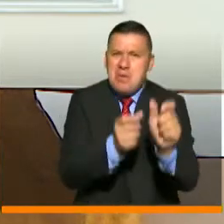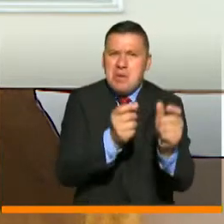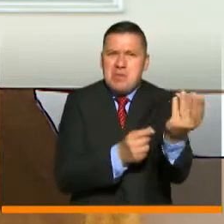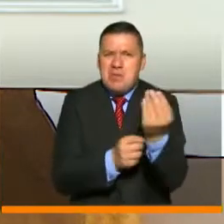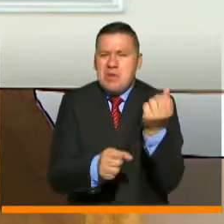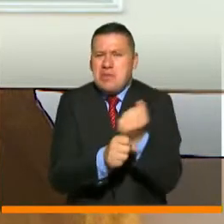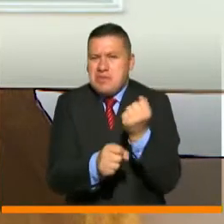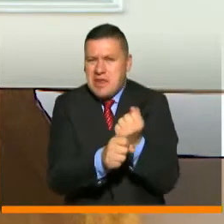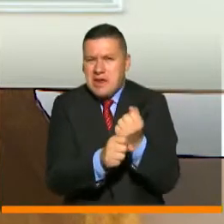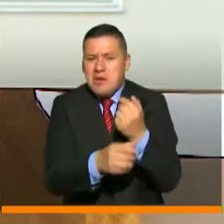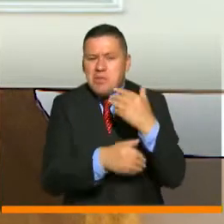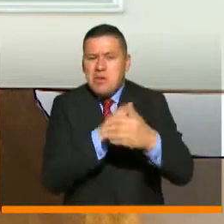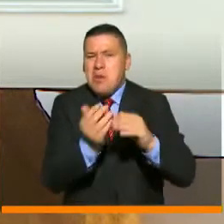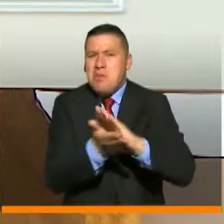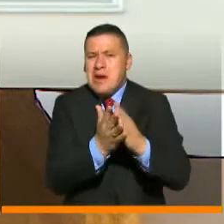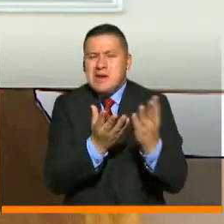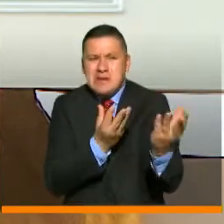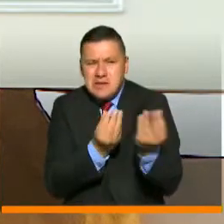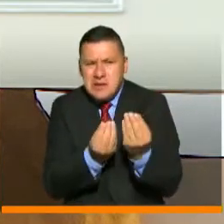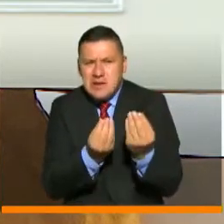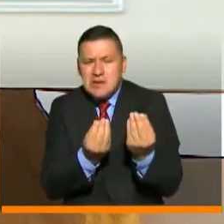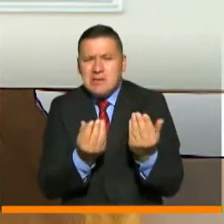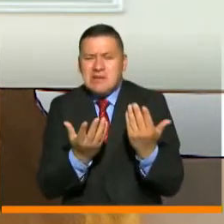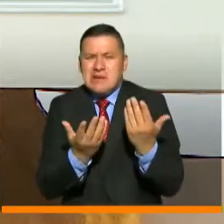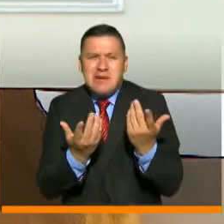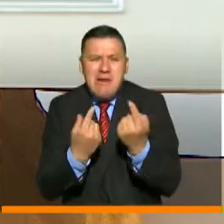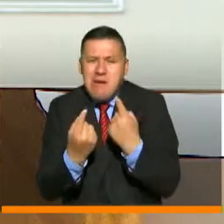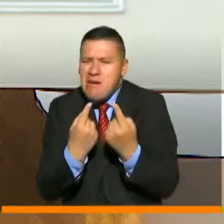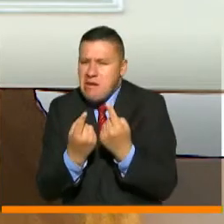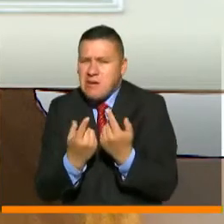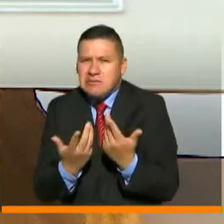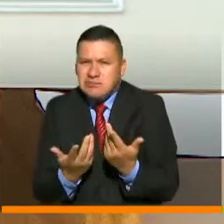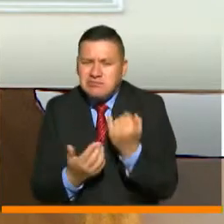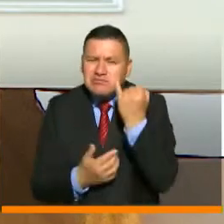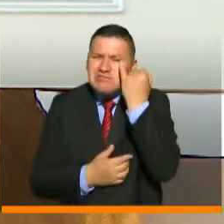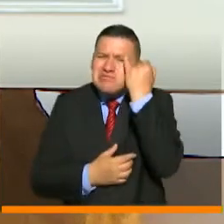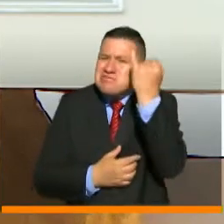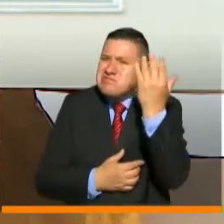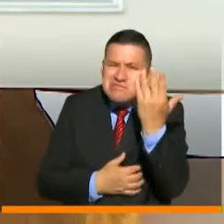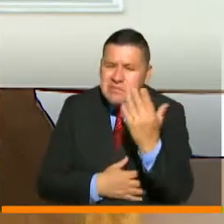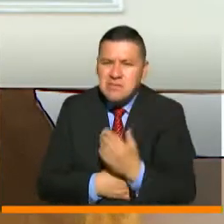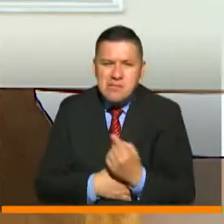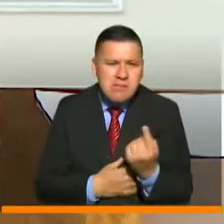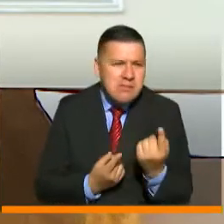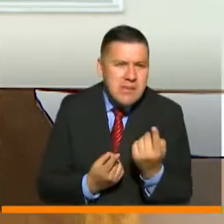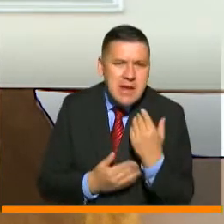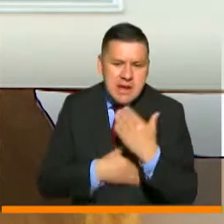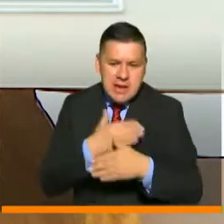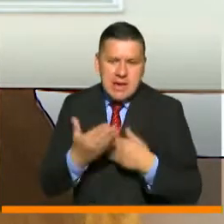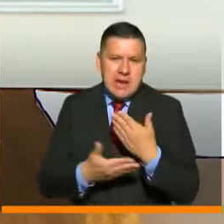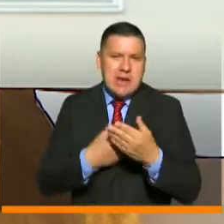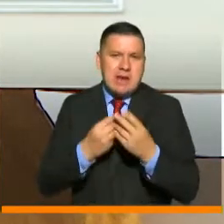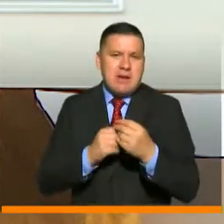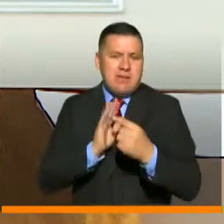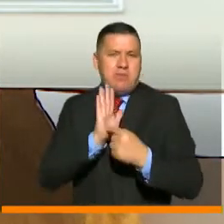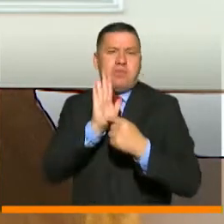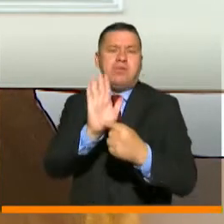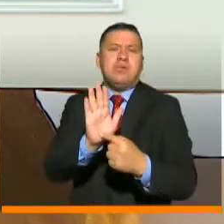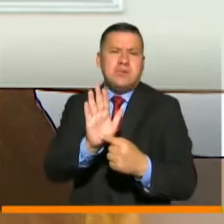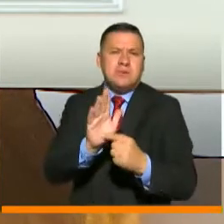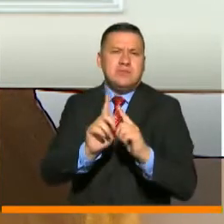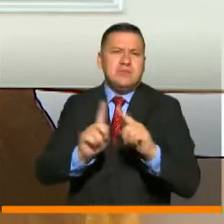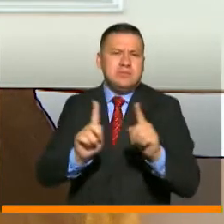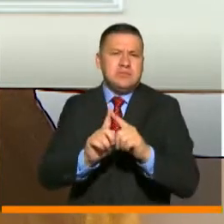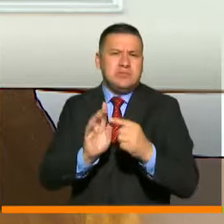que están trabajando en el proceso de reincorporación con qué idea con la idea de acelerar y mostrar el avance en